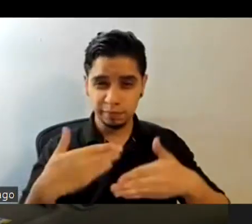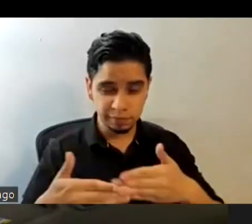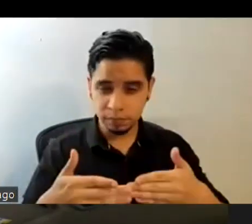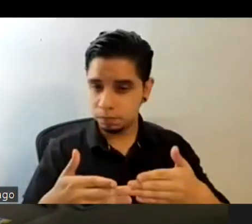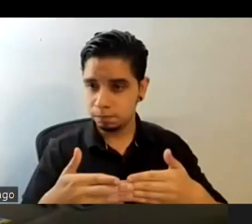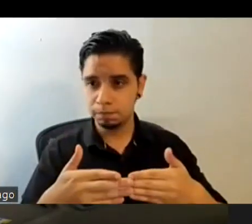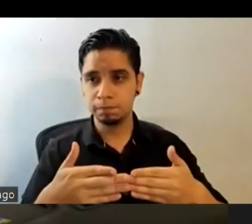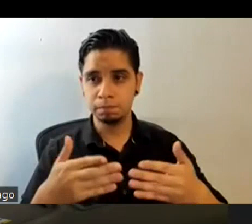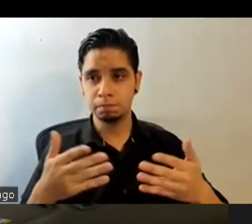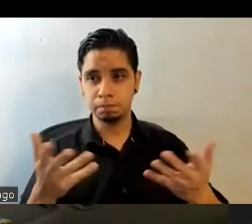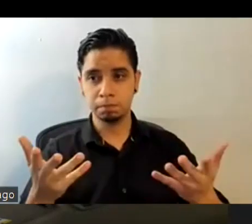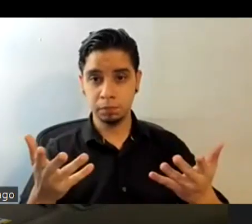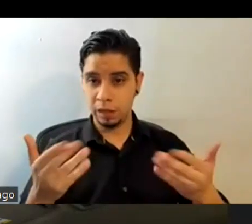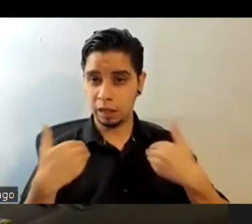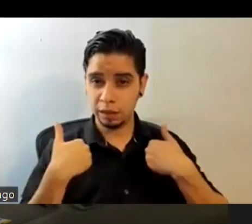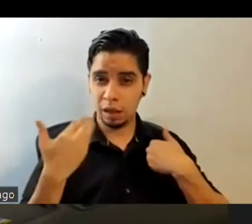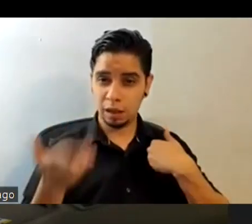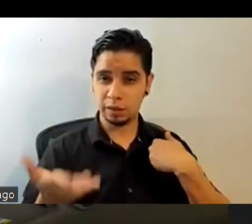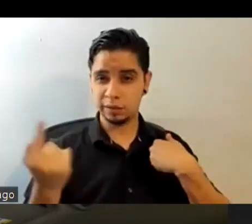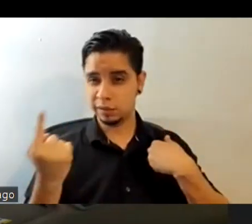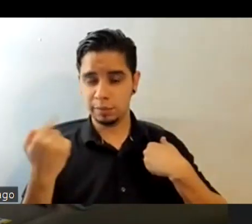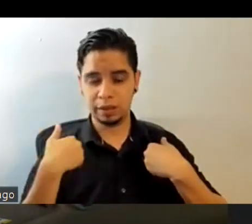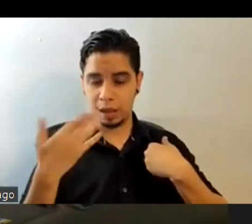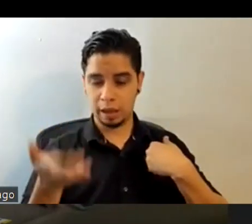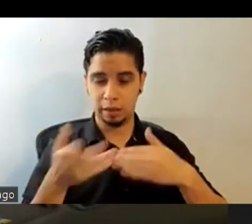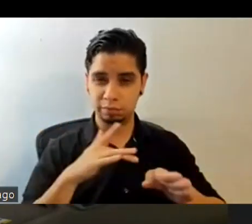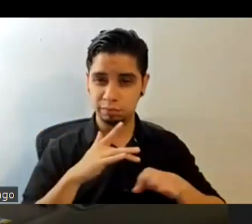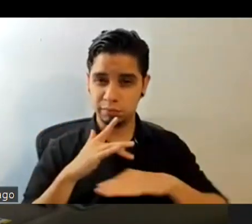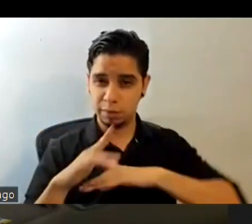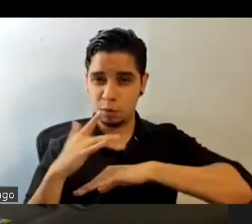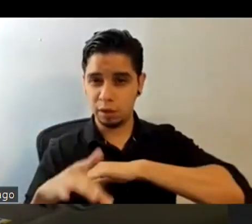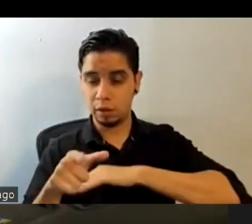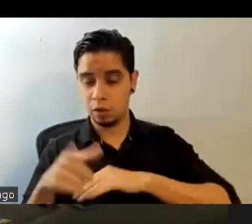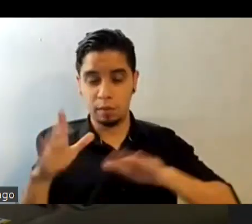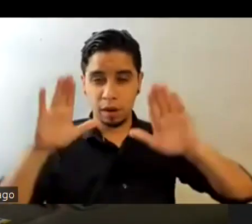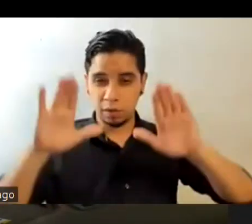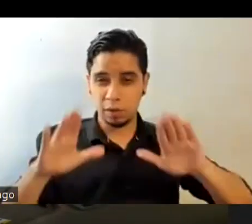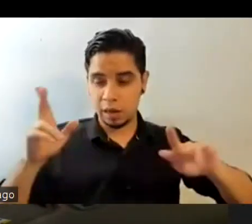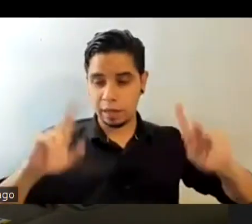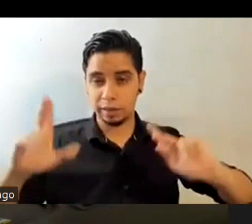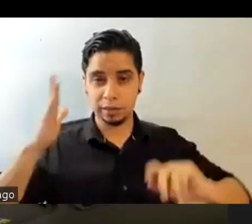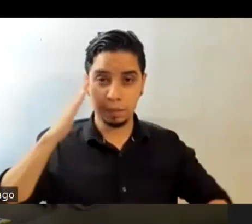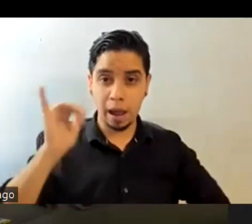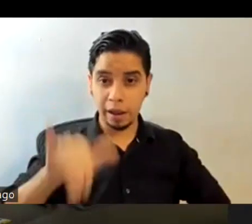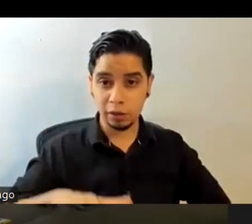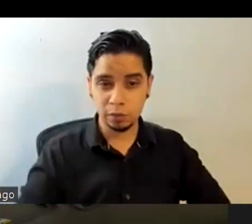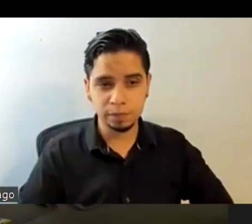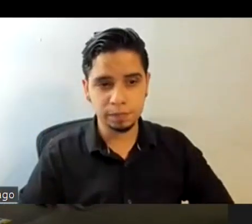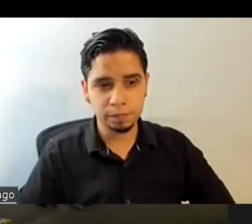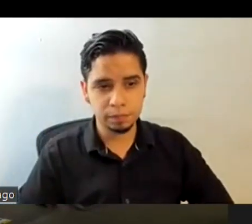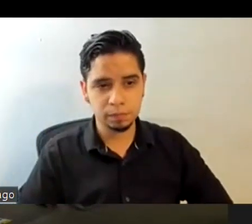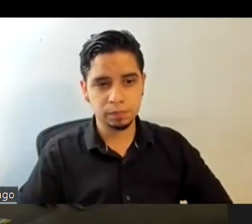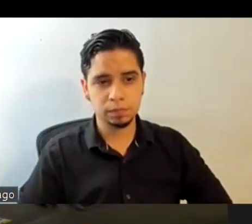y ejecutarla, la tienes ahí, siempre la tienes disponible. Entonces, Exacto. eso es maravilloso que la gente lo sepa. Y el no